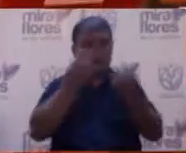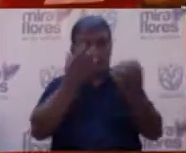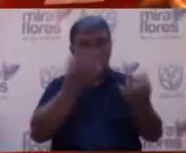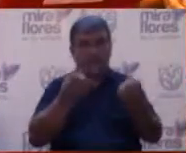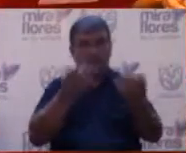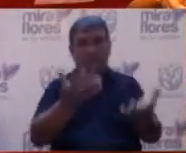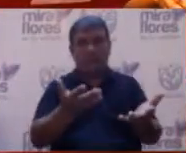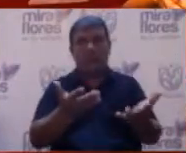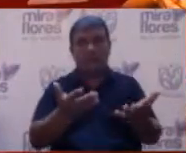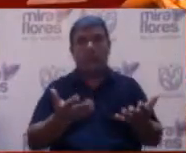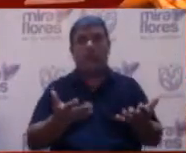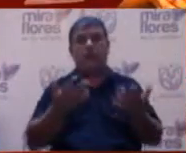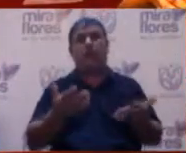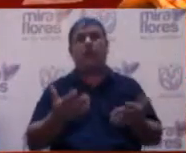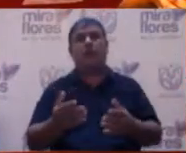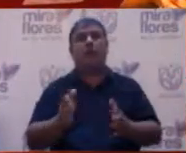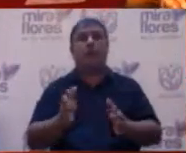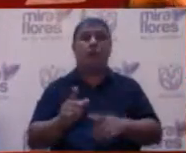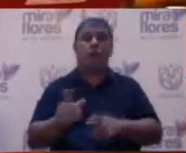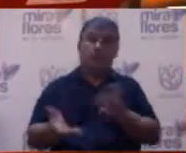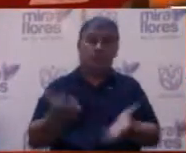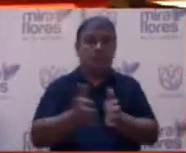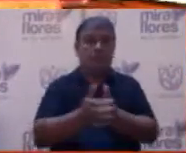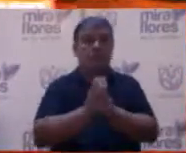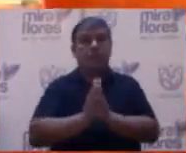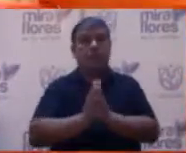informes y o pedidos.